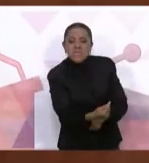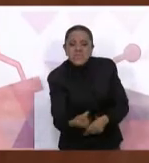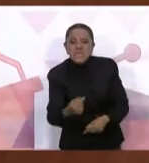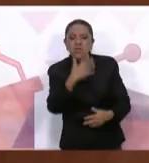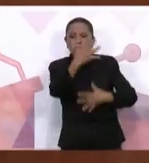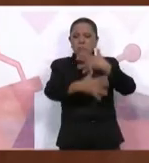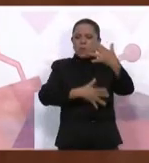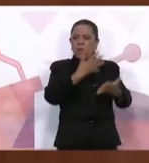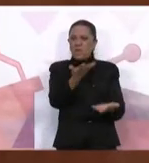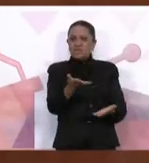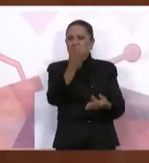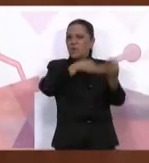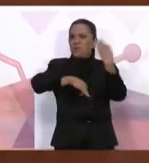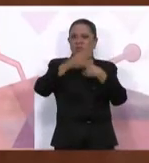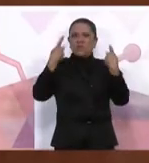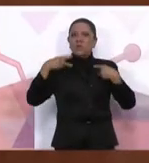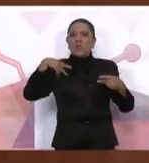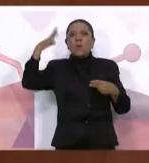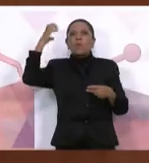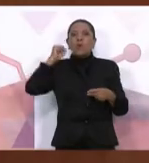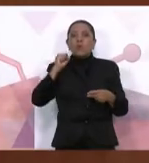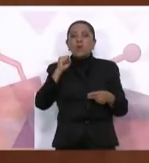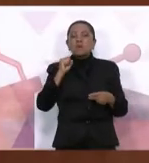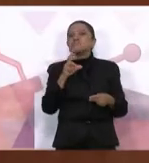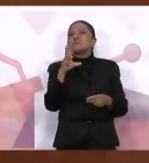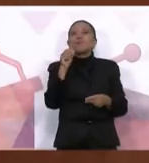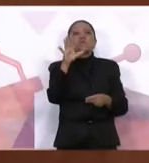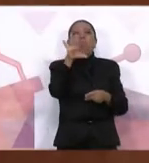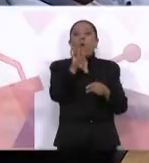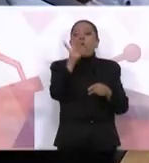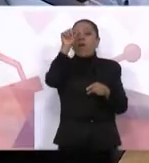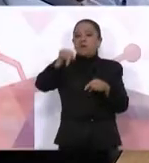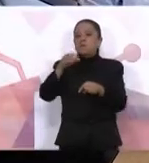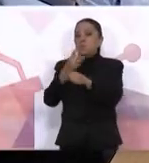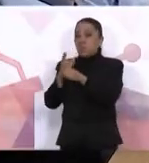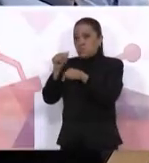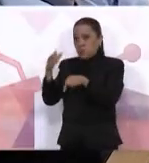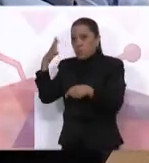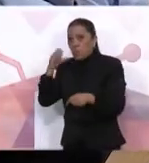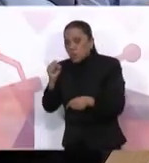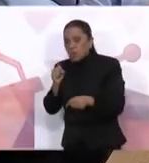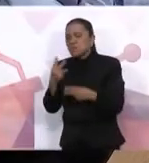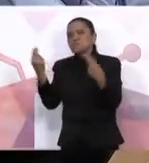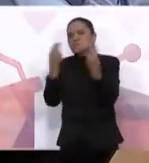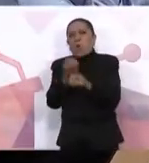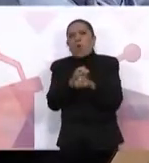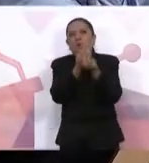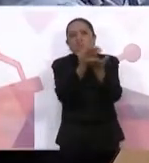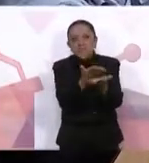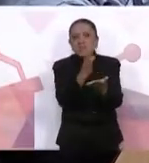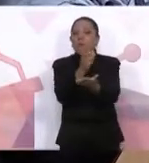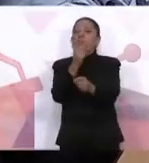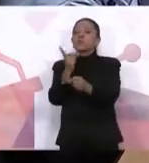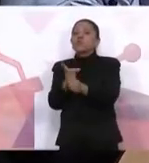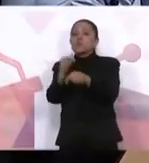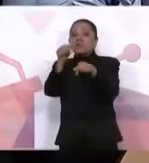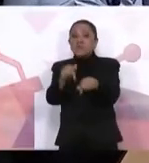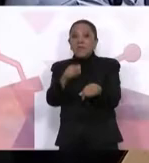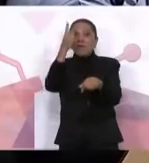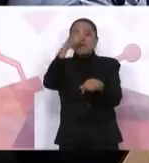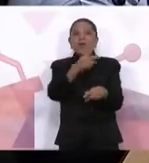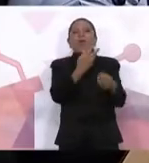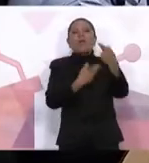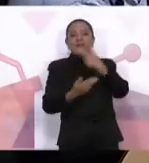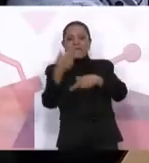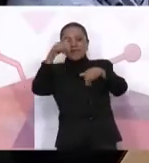morelenses que de alguna manera no encontraron una oportunidad que en morelos hoy tenemos que ofrecerles esas oportunidades para que regresen a morelos y